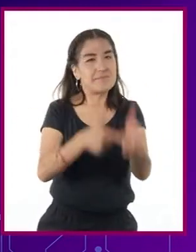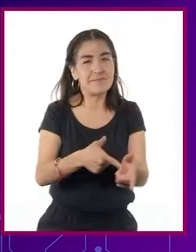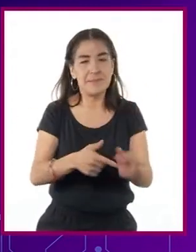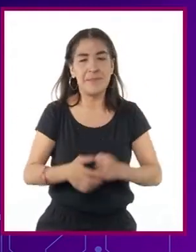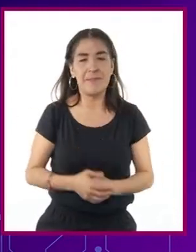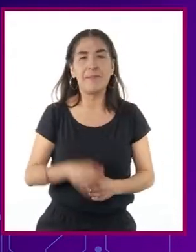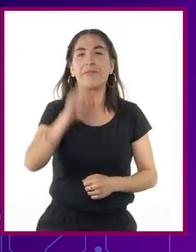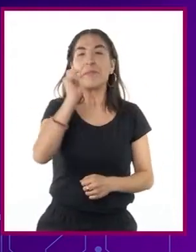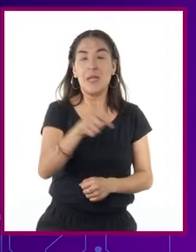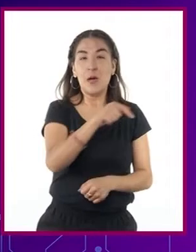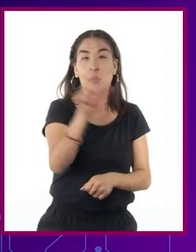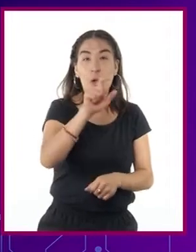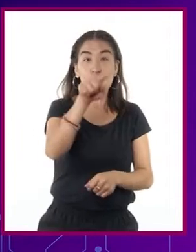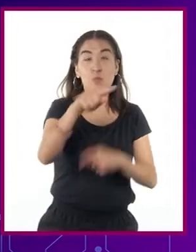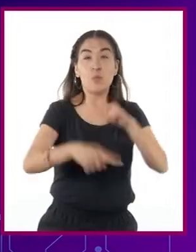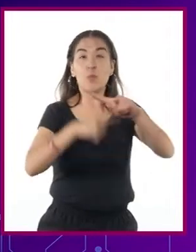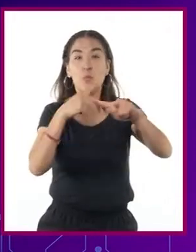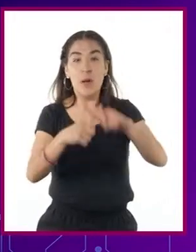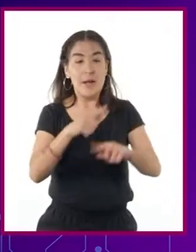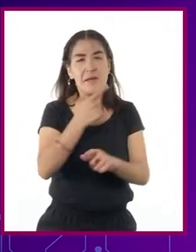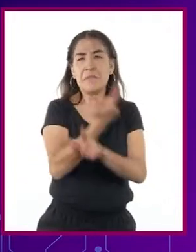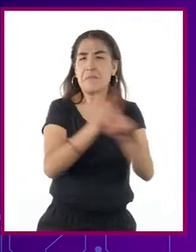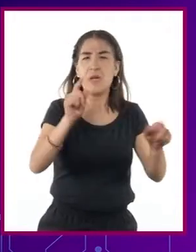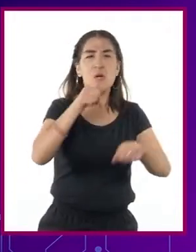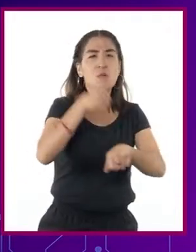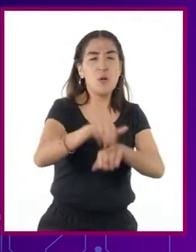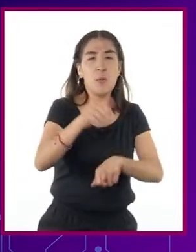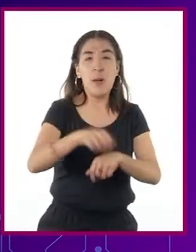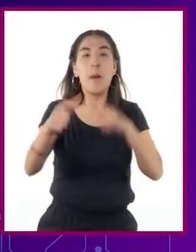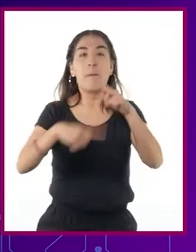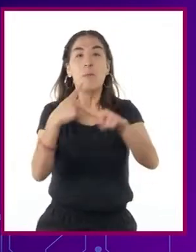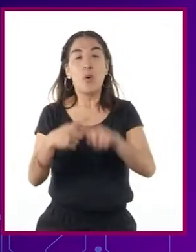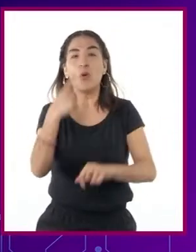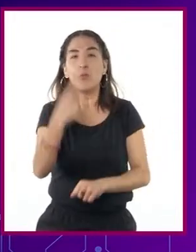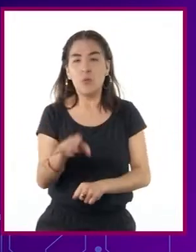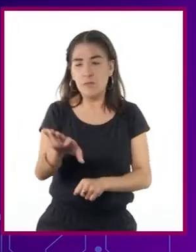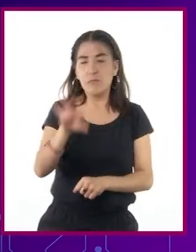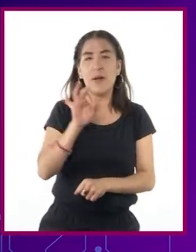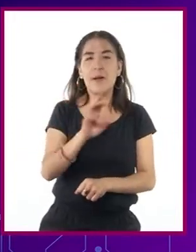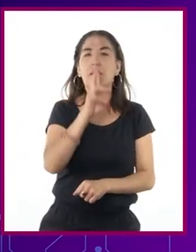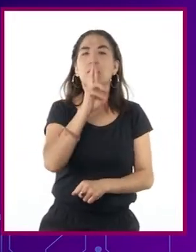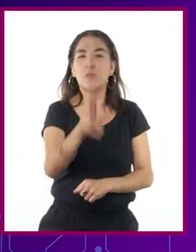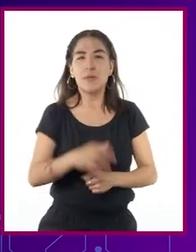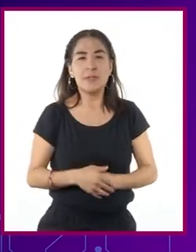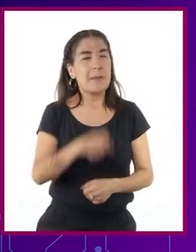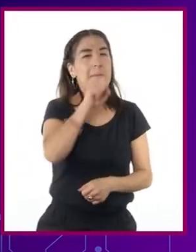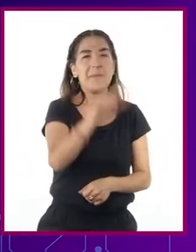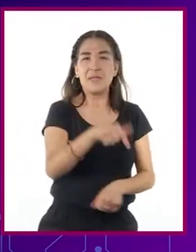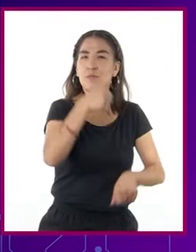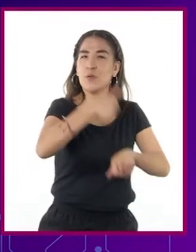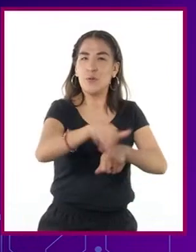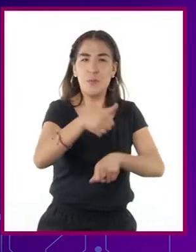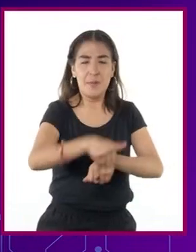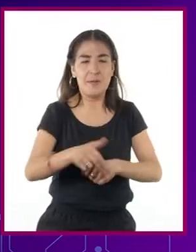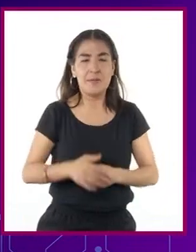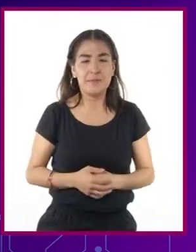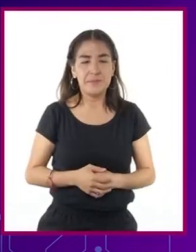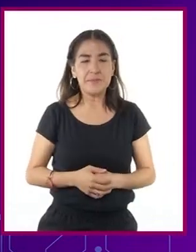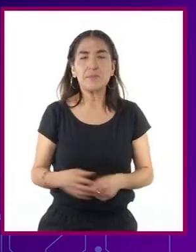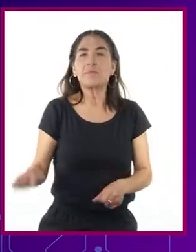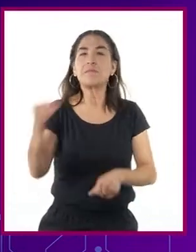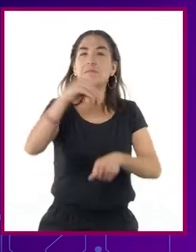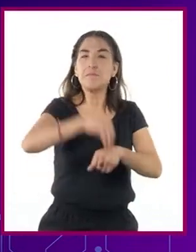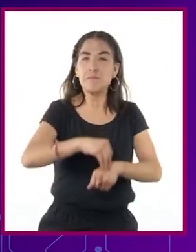teniendo presente que cuando multiplicas cualquier número por 1, se obtiene como producto el mismo número. Se